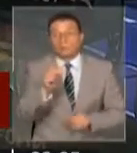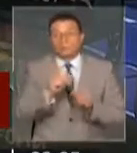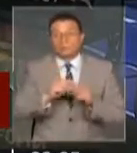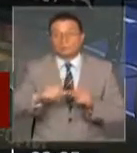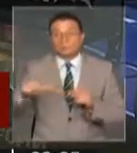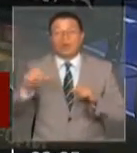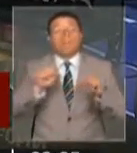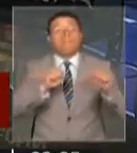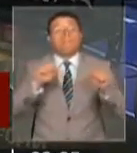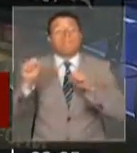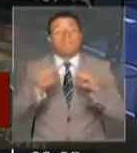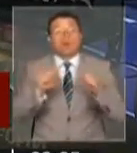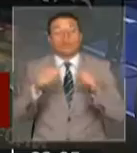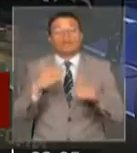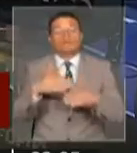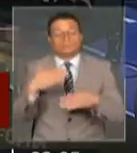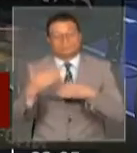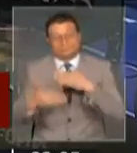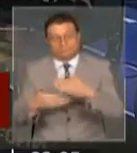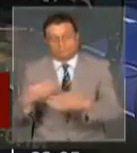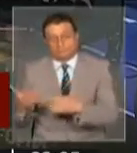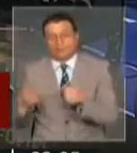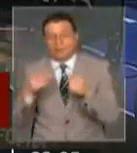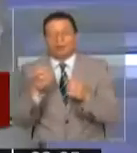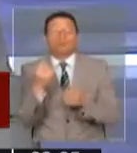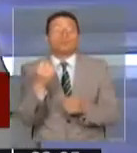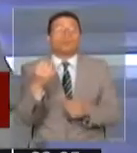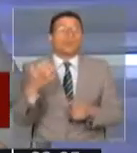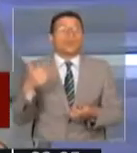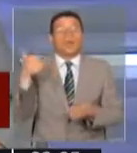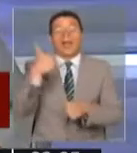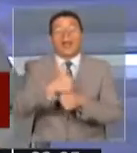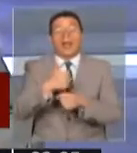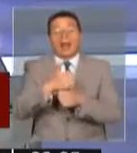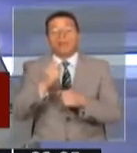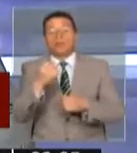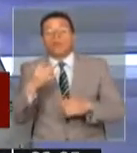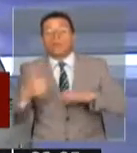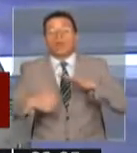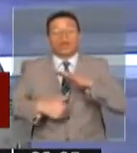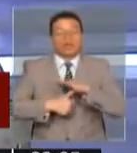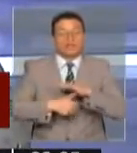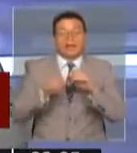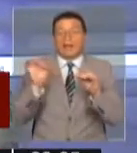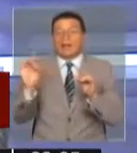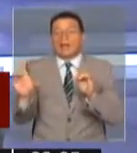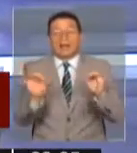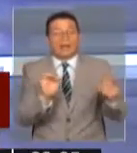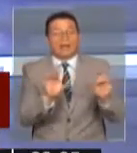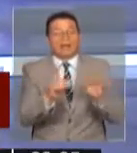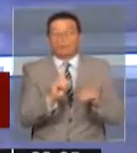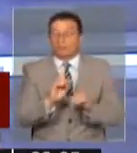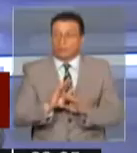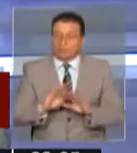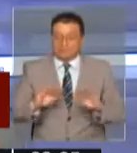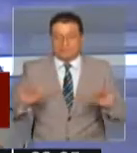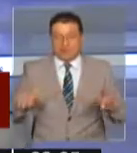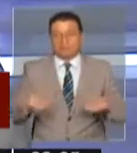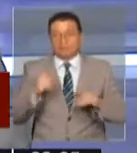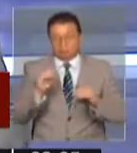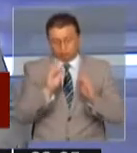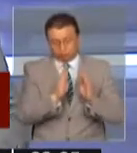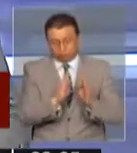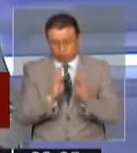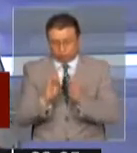efectos políticos que genera esta, más allá de cuántos alcaldes y cuántos concejales sacó cada sector. Vamos por